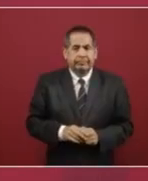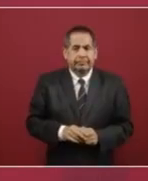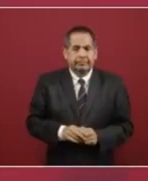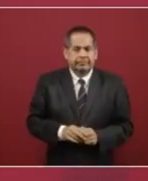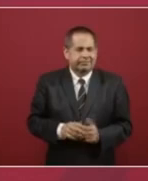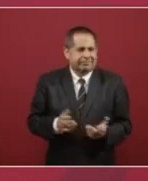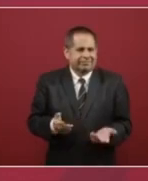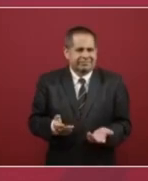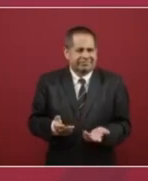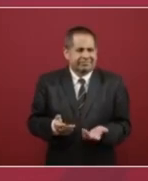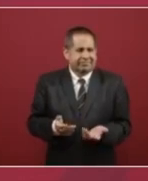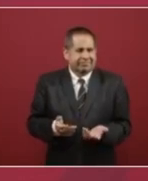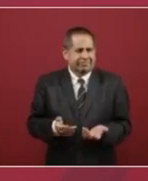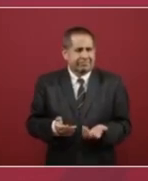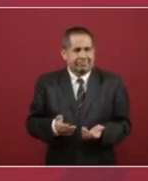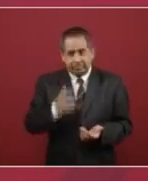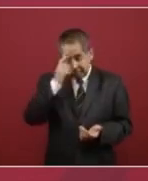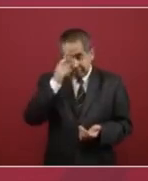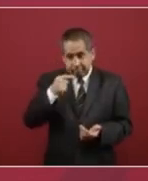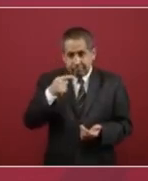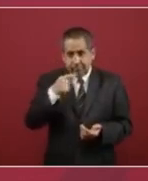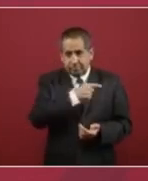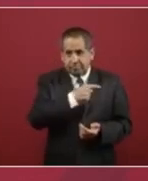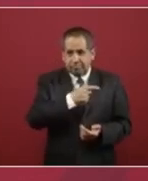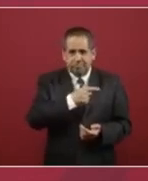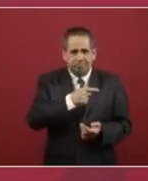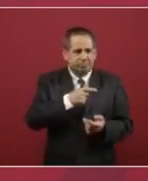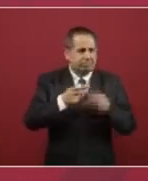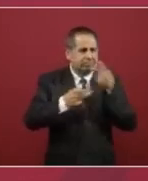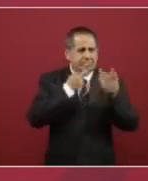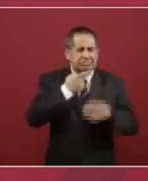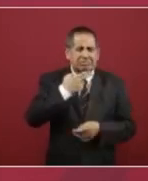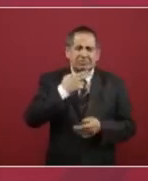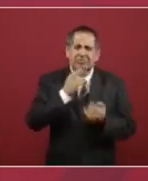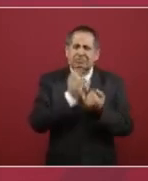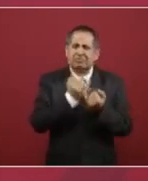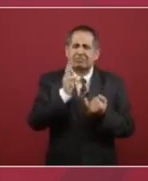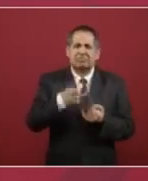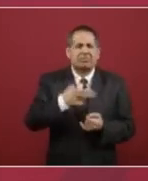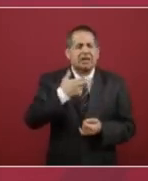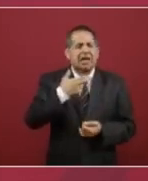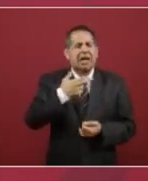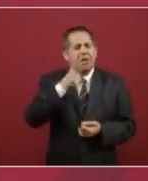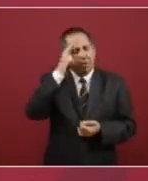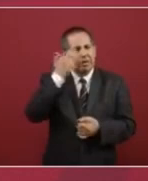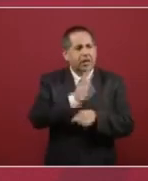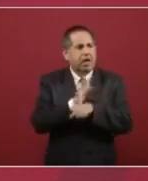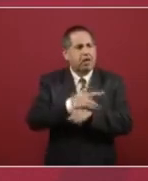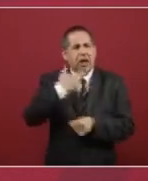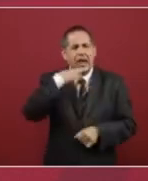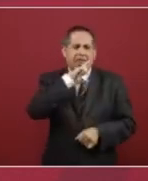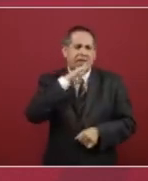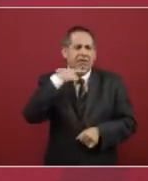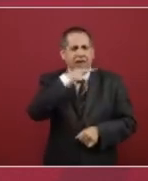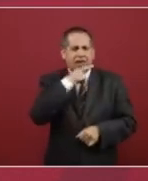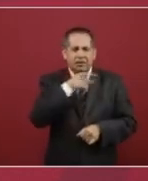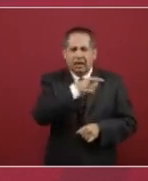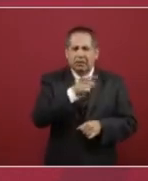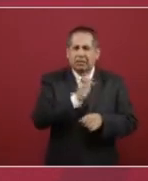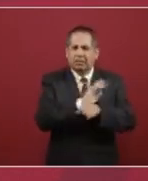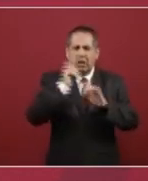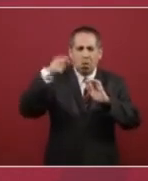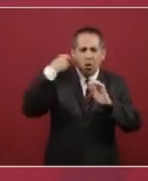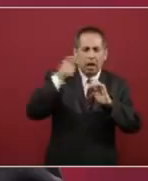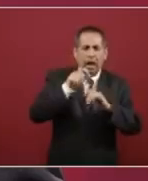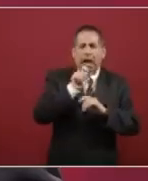que no hasta Cantinfla hizo una película sobre el profe